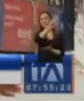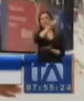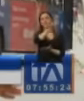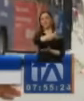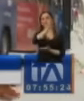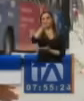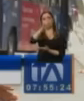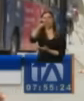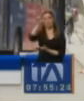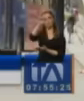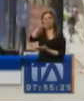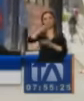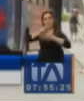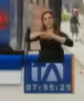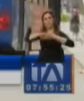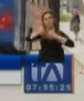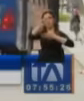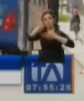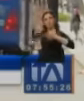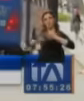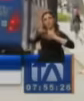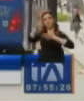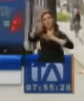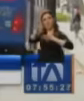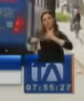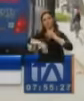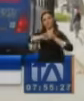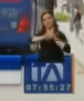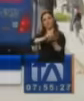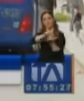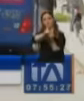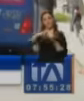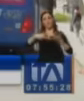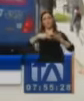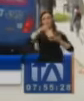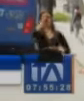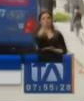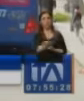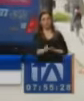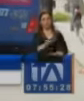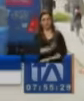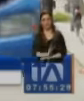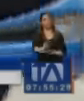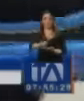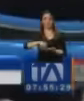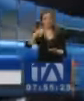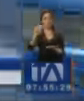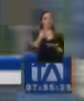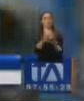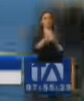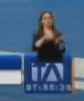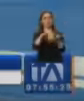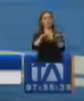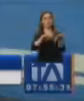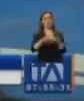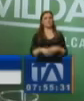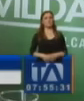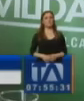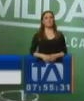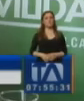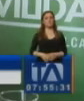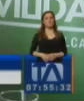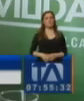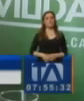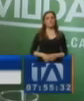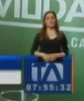un promedio de aproximadamente $1.50 lo que debe de gastar un habitante de estos barrios para llegar a su destino. Que